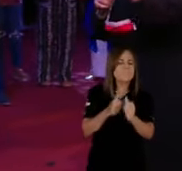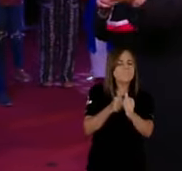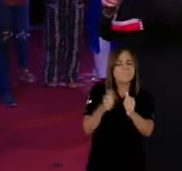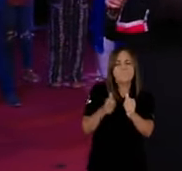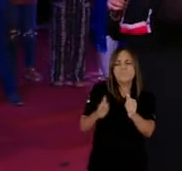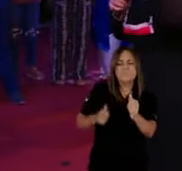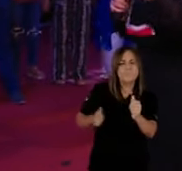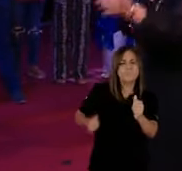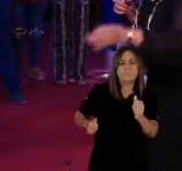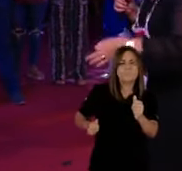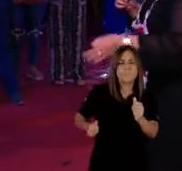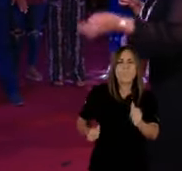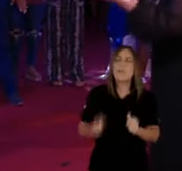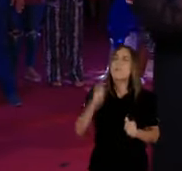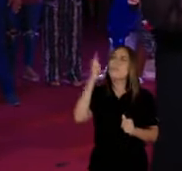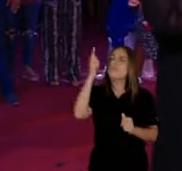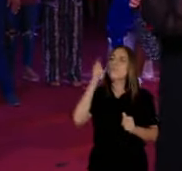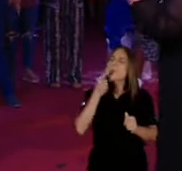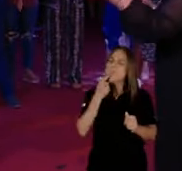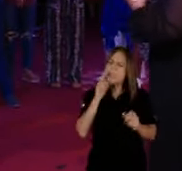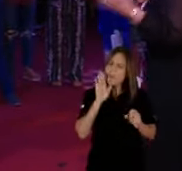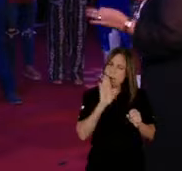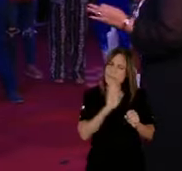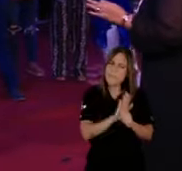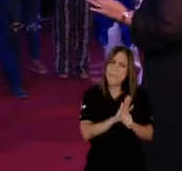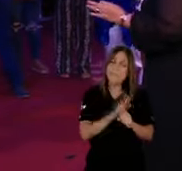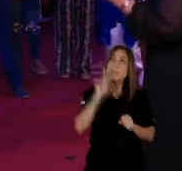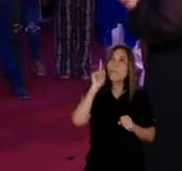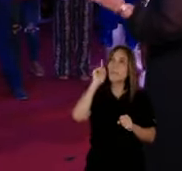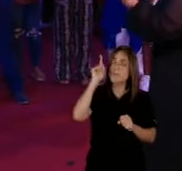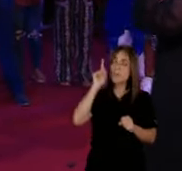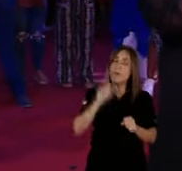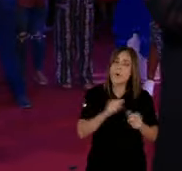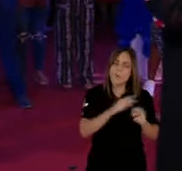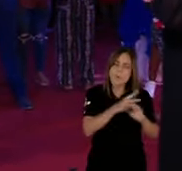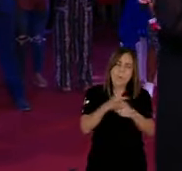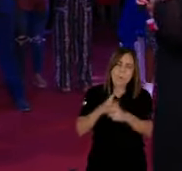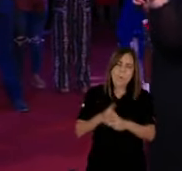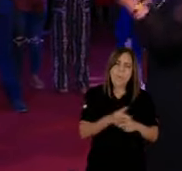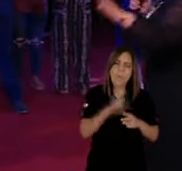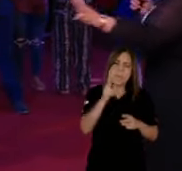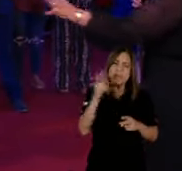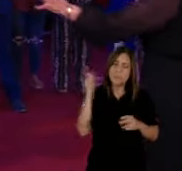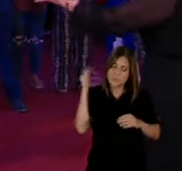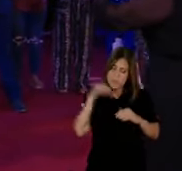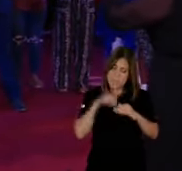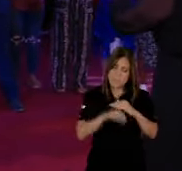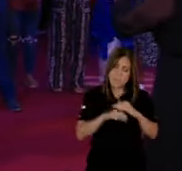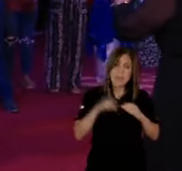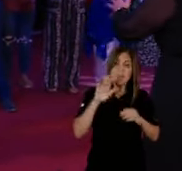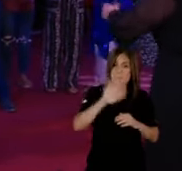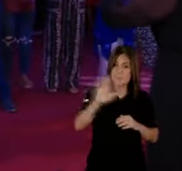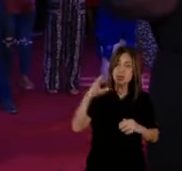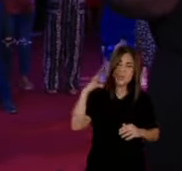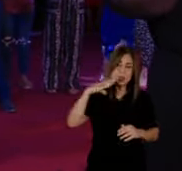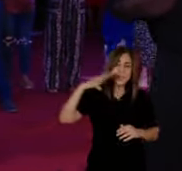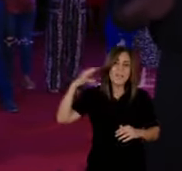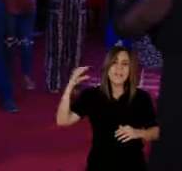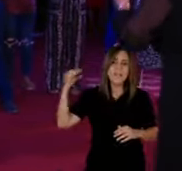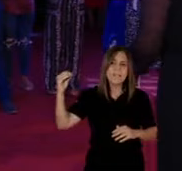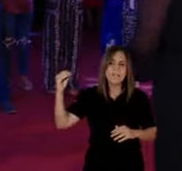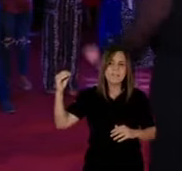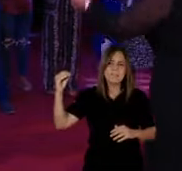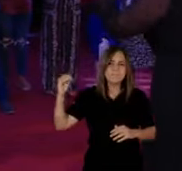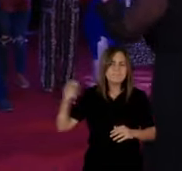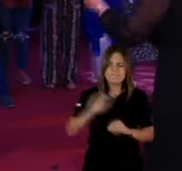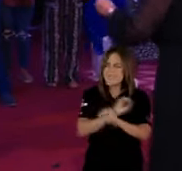su entrada, su salida, tú cuidas su crecimiento. Ninguna arma que se levante contra estas criaturas